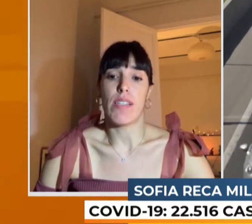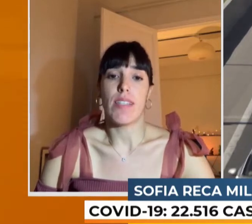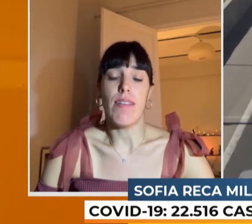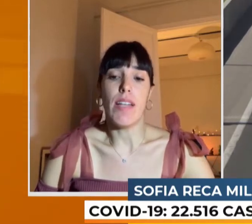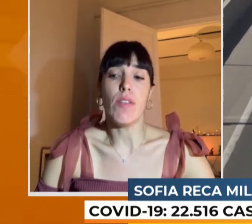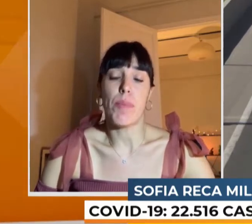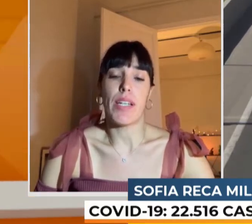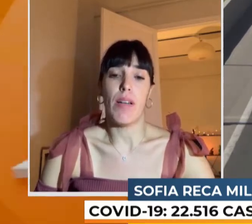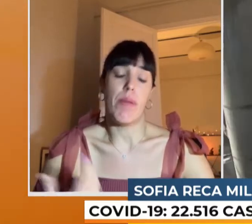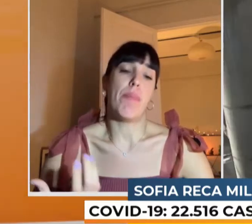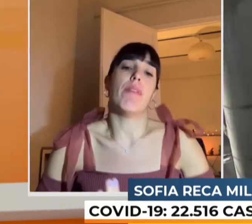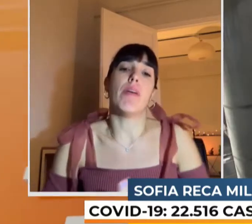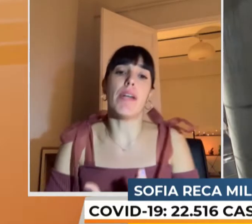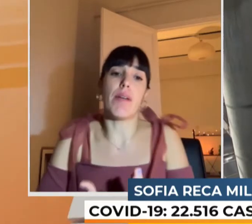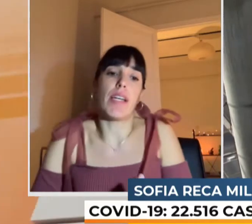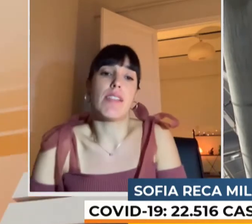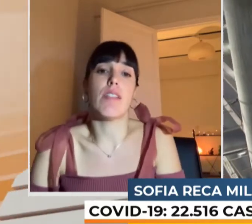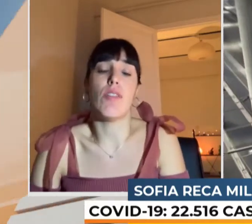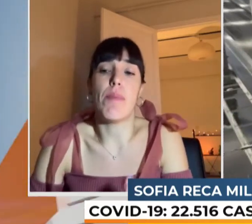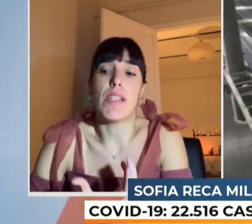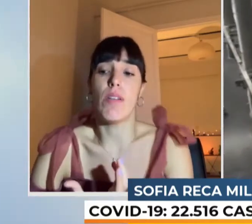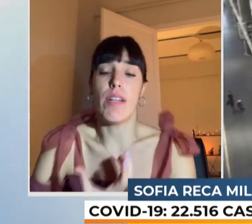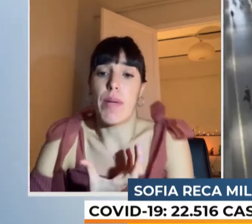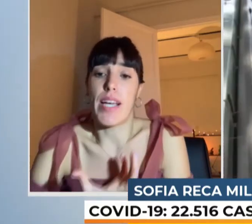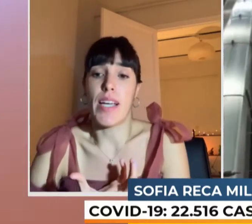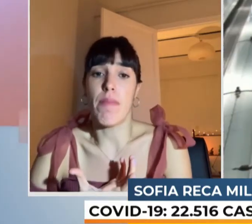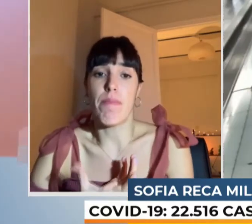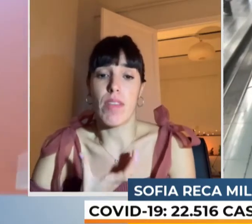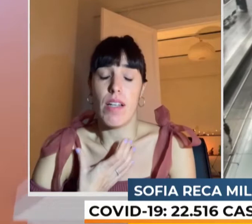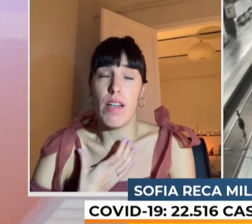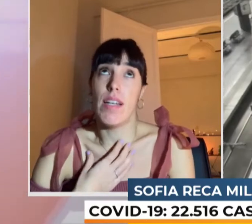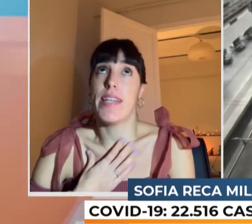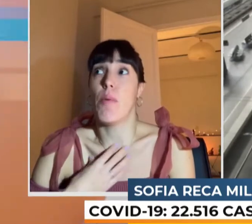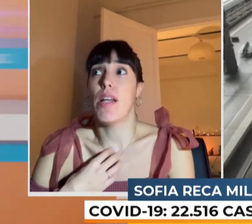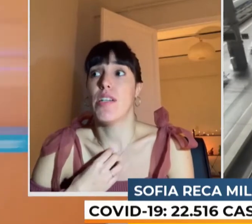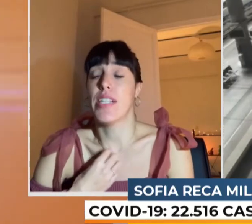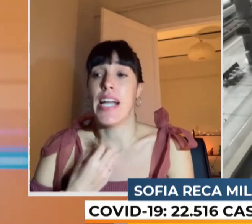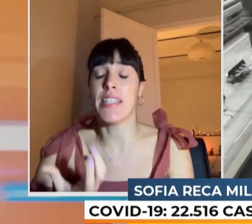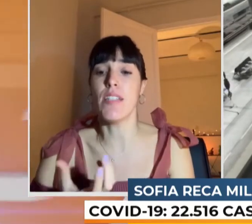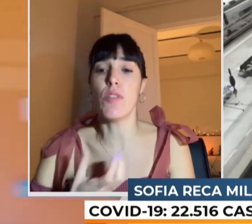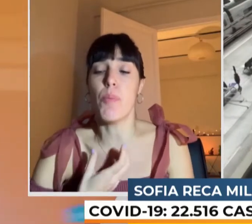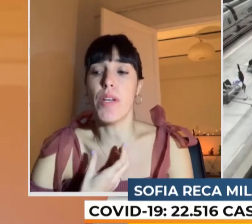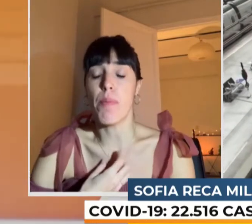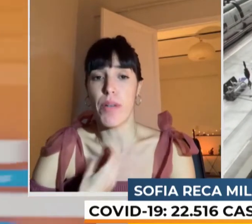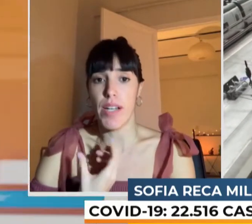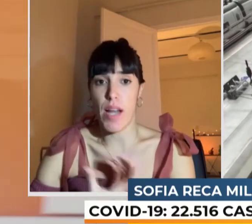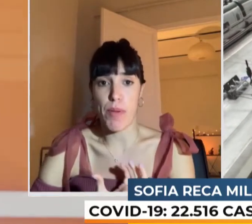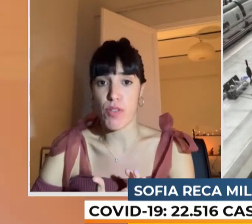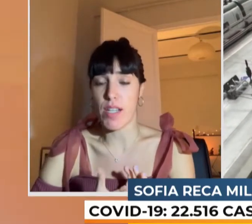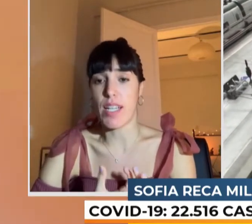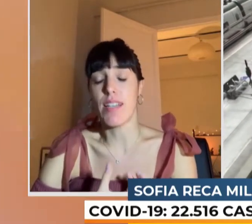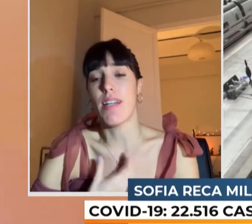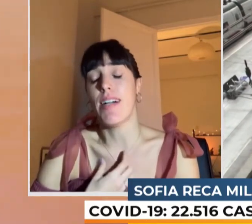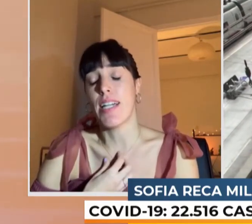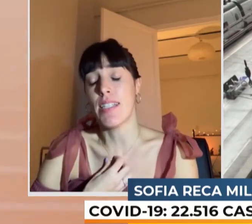Lo que se está hablando, porque el problema que existe hoy en Barcelona es que, digamos, la Generalitat no puede imponer a las